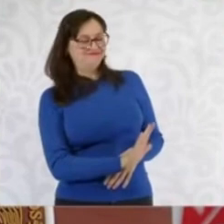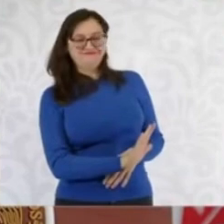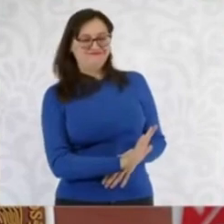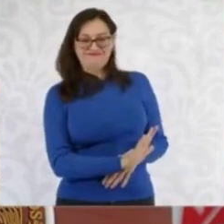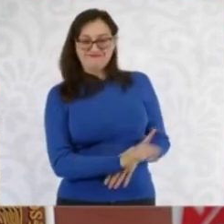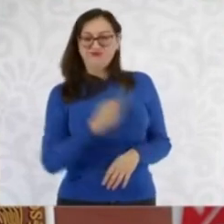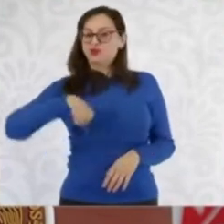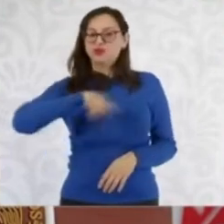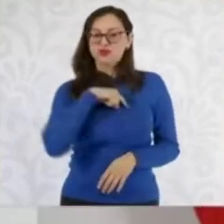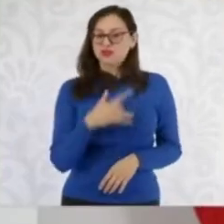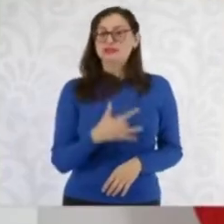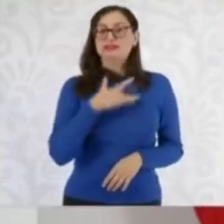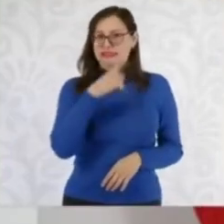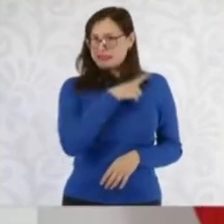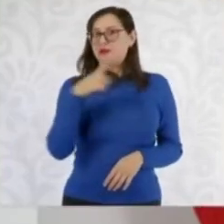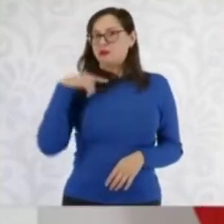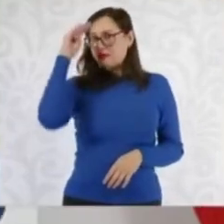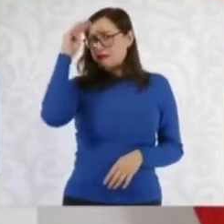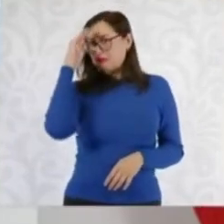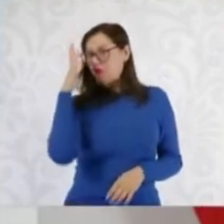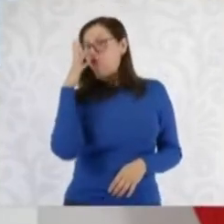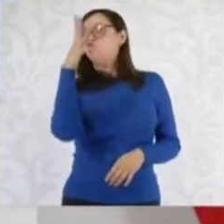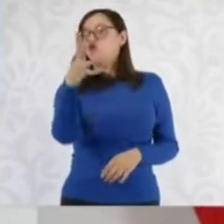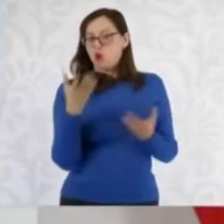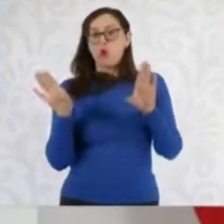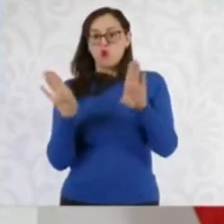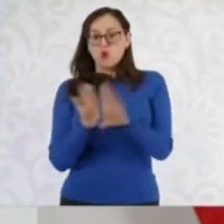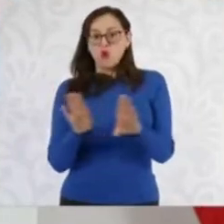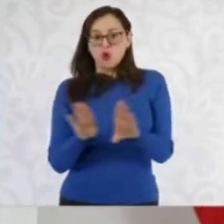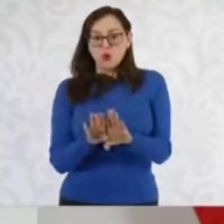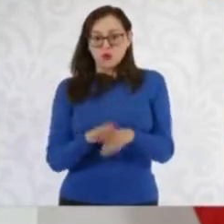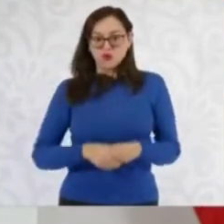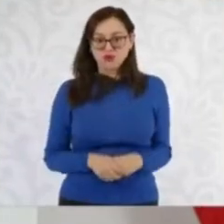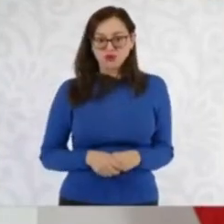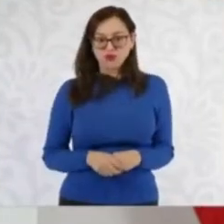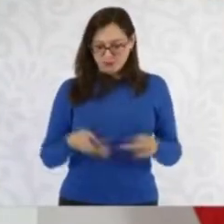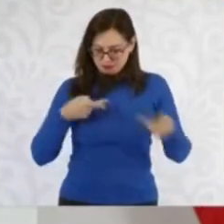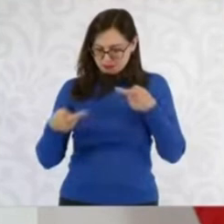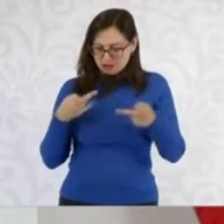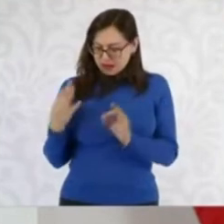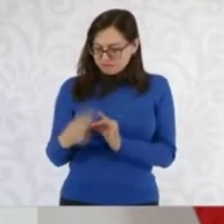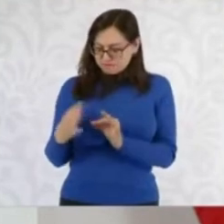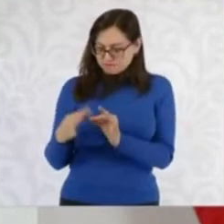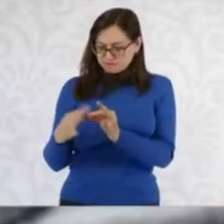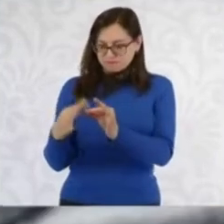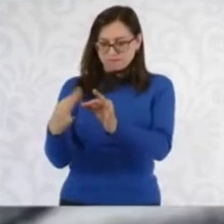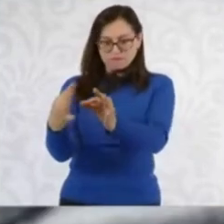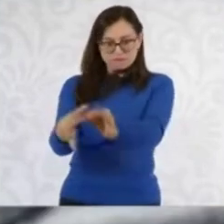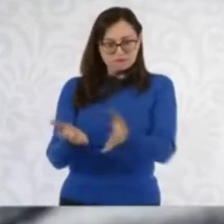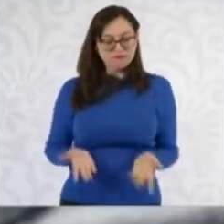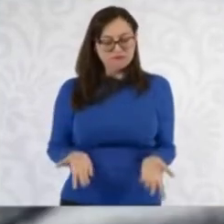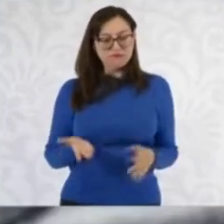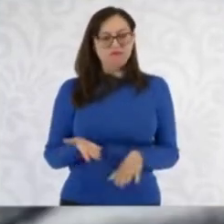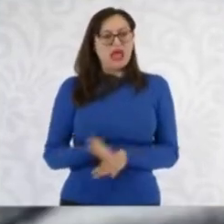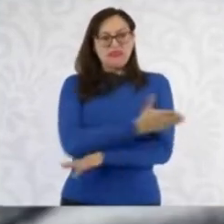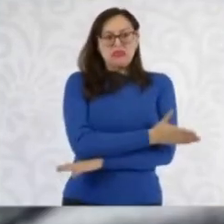Estado mexicano, que es fundamental, porque los planes de desarrollo antes se publicaban pero no se cumplían o no servían para